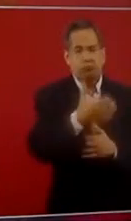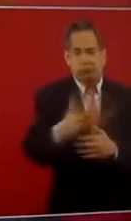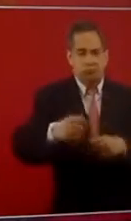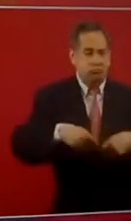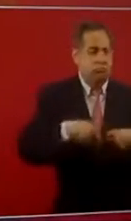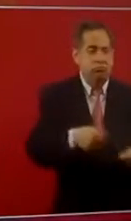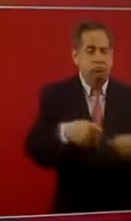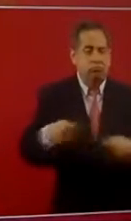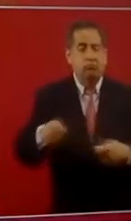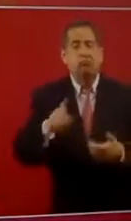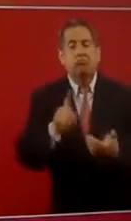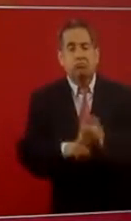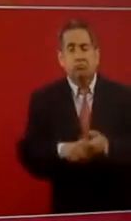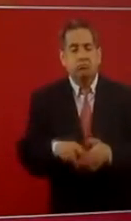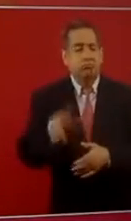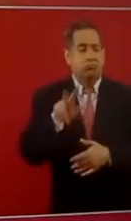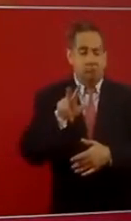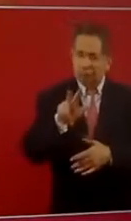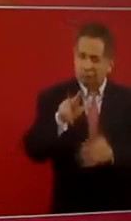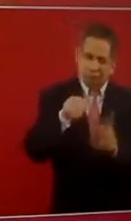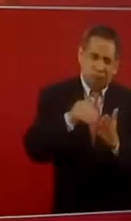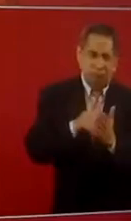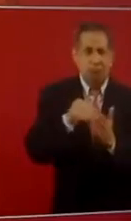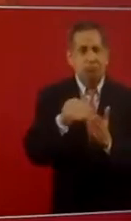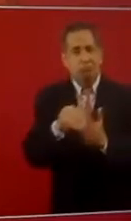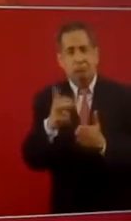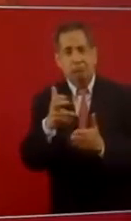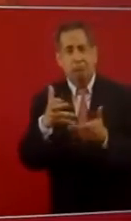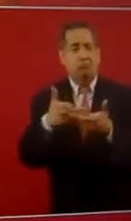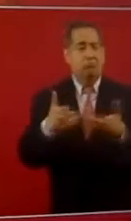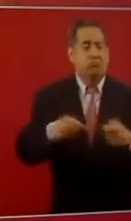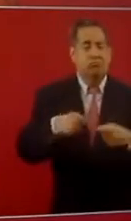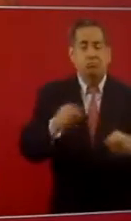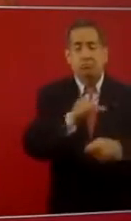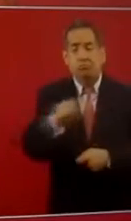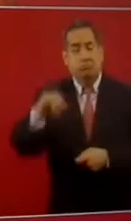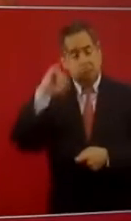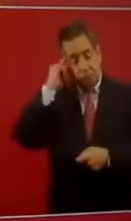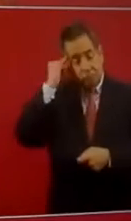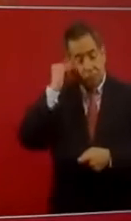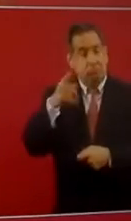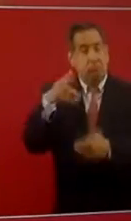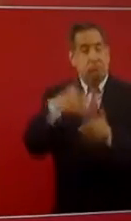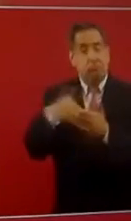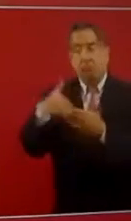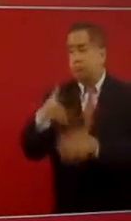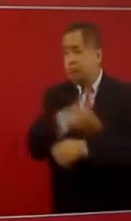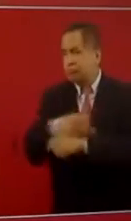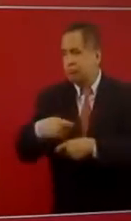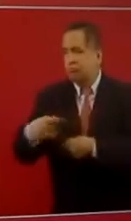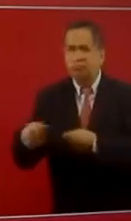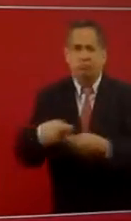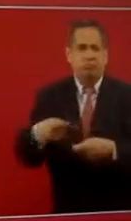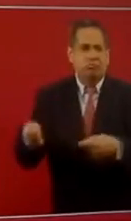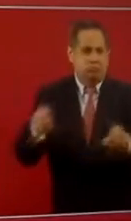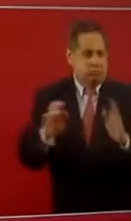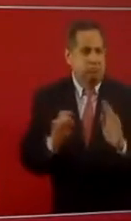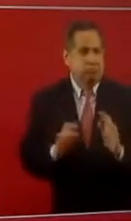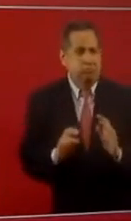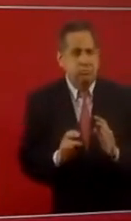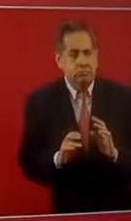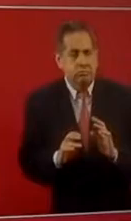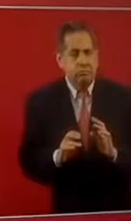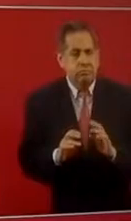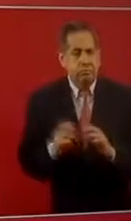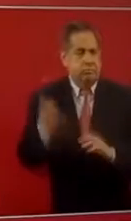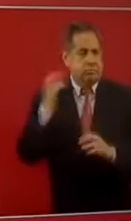Chiapas. Por eso, los que integramos el Comité Directivo Estatal del PRI estamos muy contentos de recibirlos, expresó Rubén